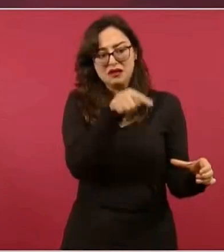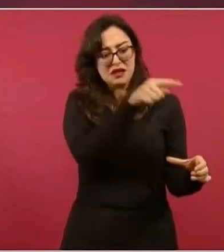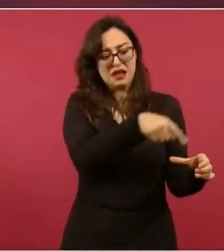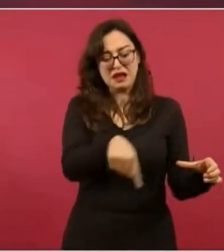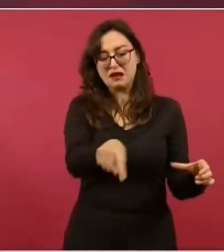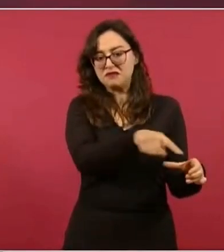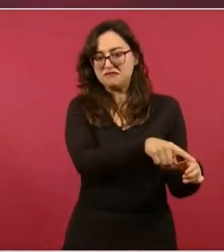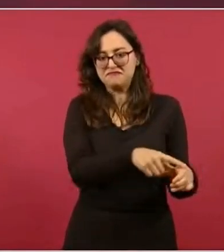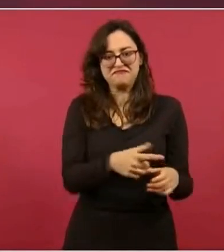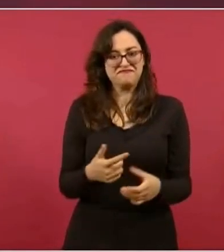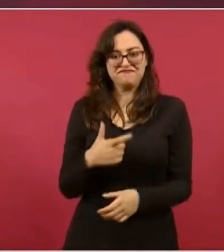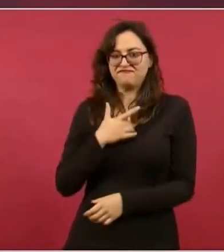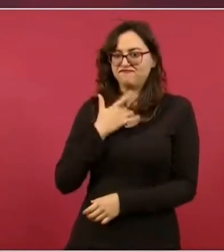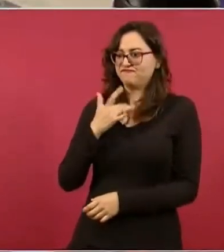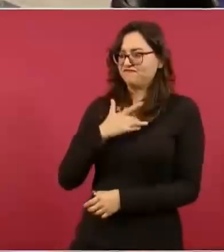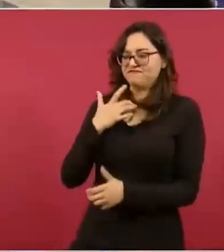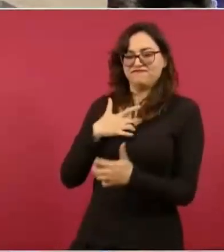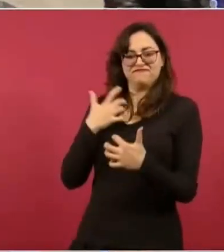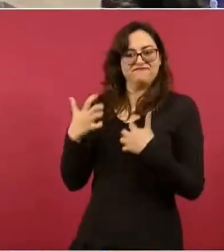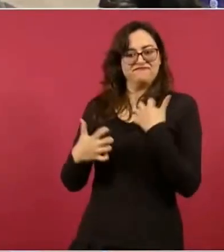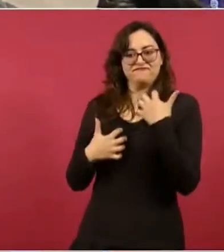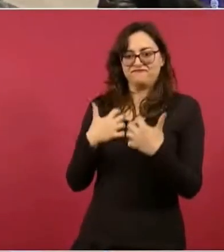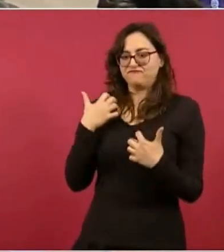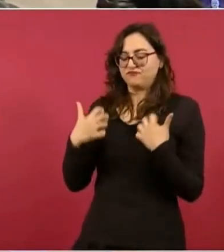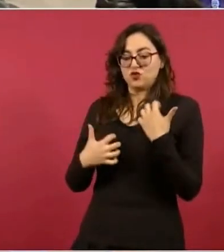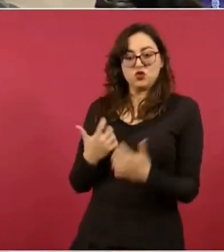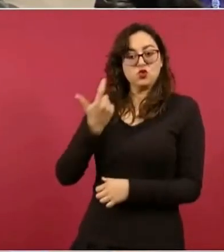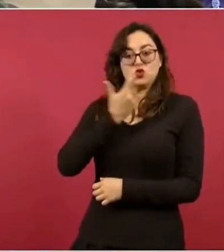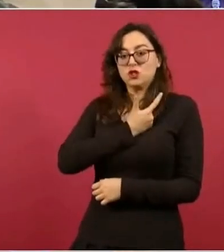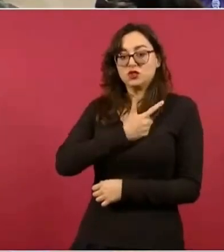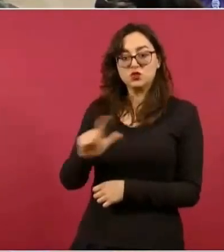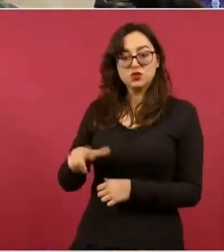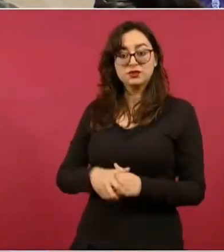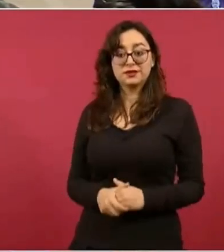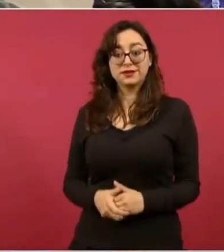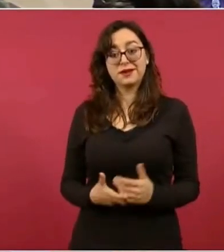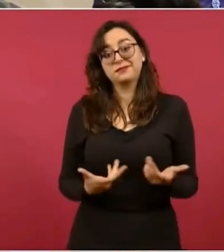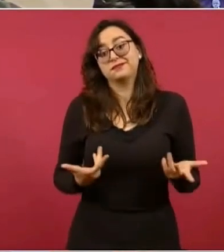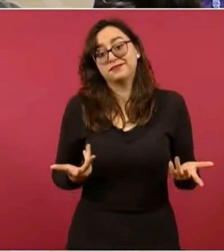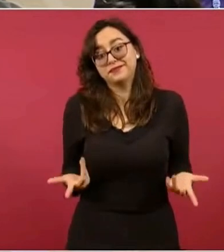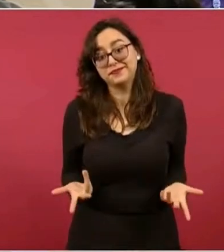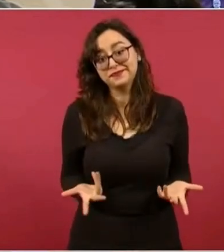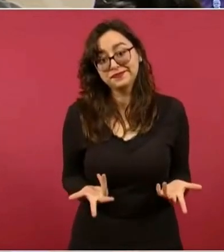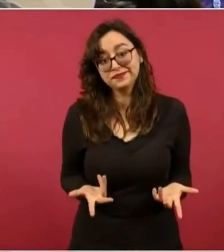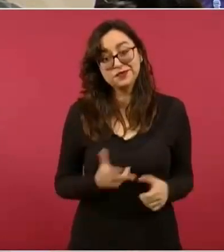da garantizando las libertades sin violencia